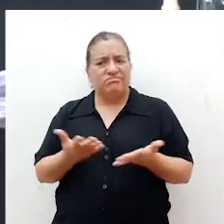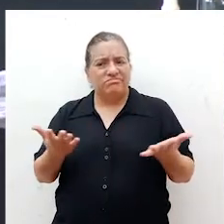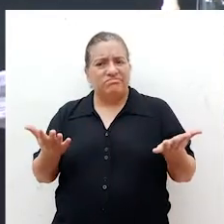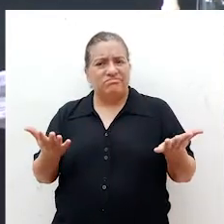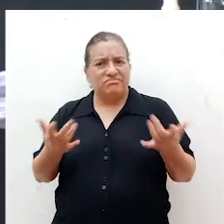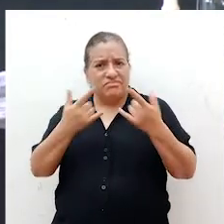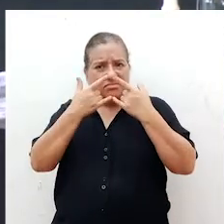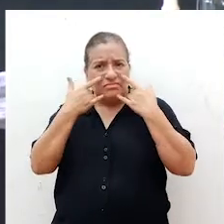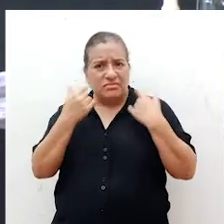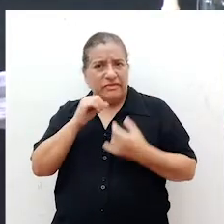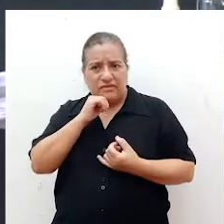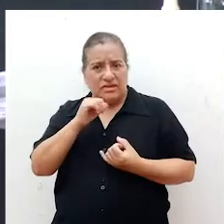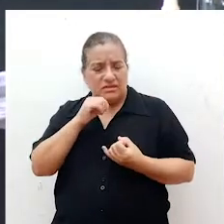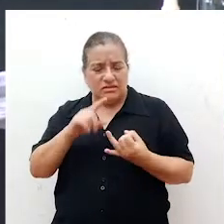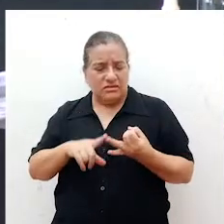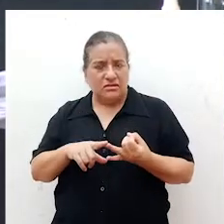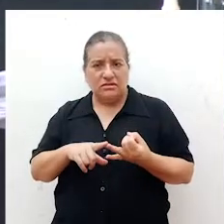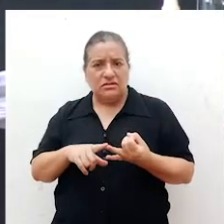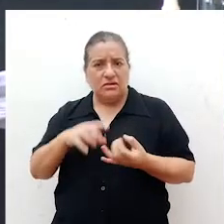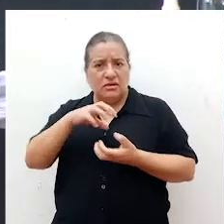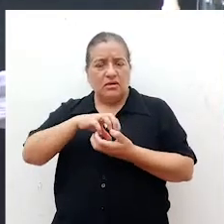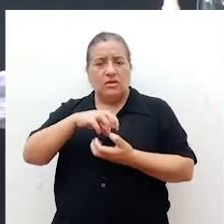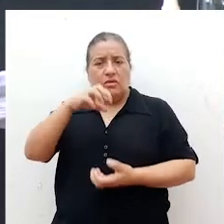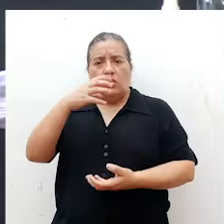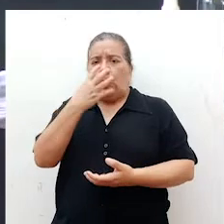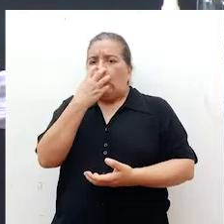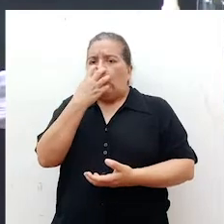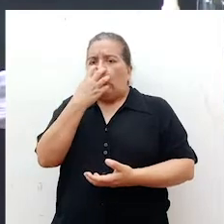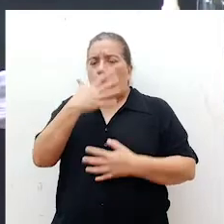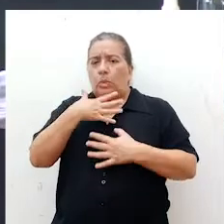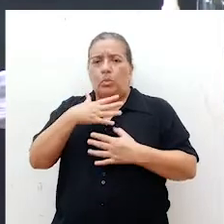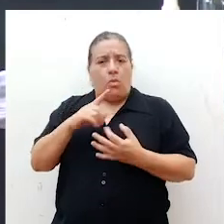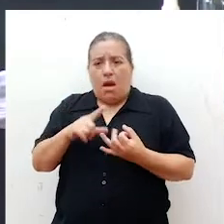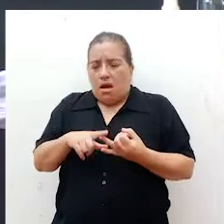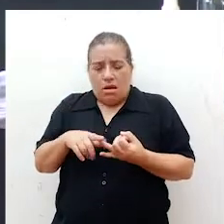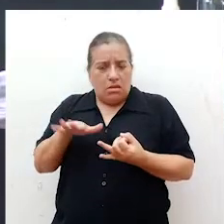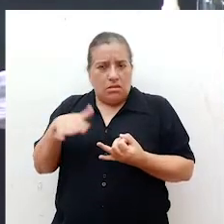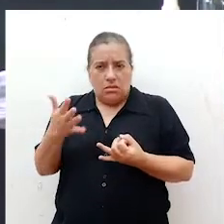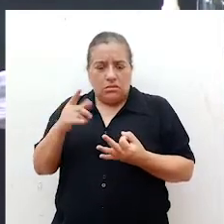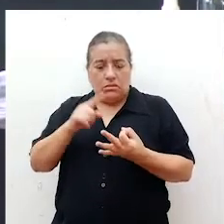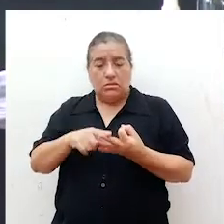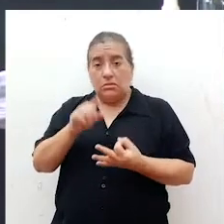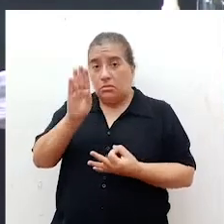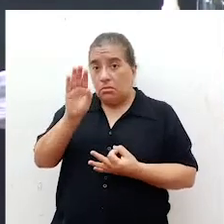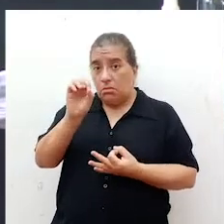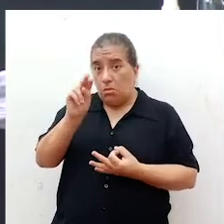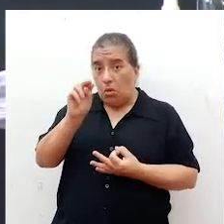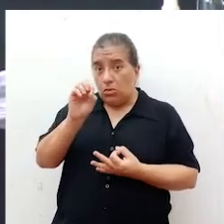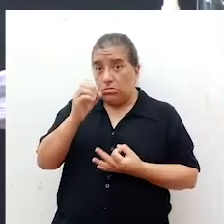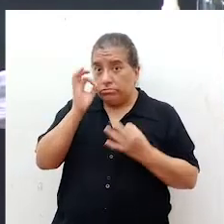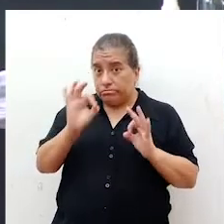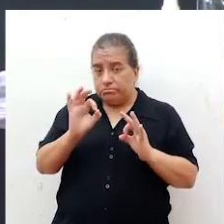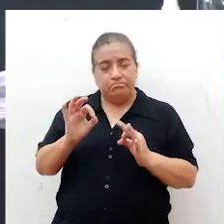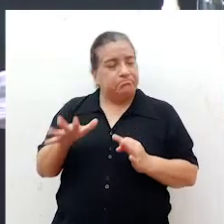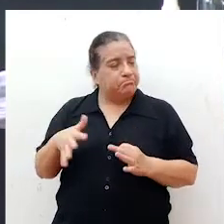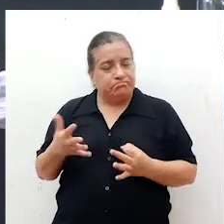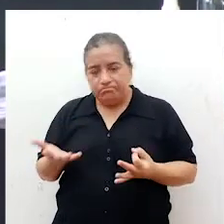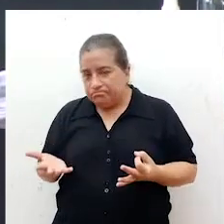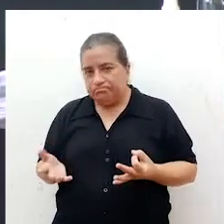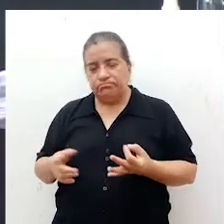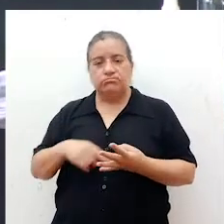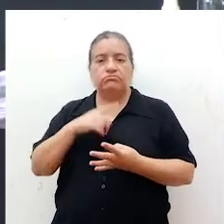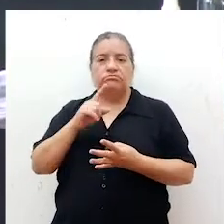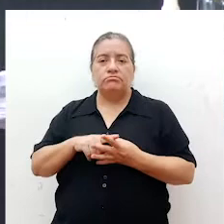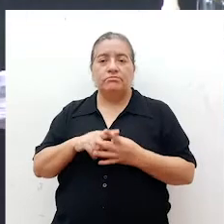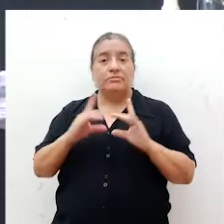eficiente? Significa que no hay mascarillas, significa que no hay oxígeno, significa que no hay